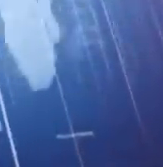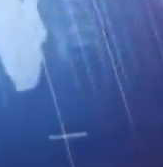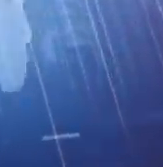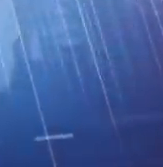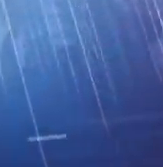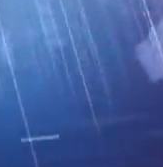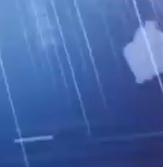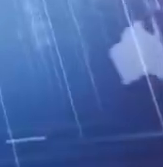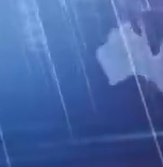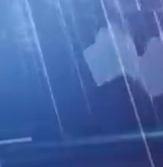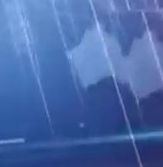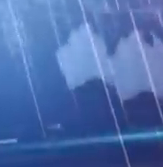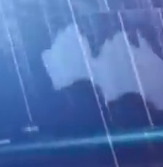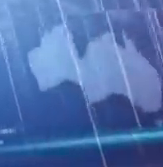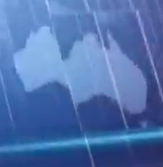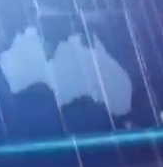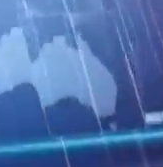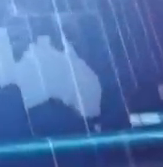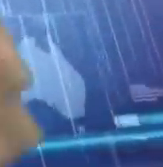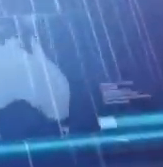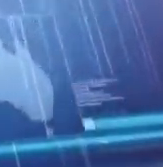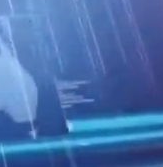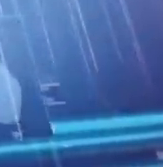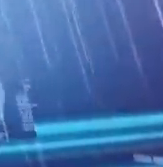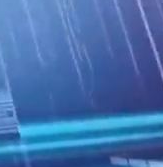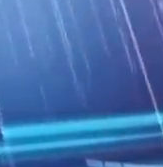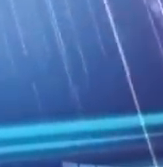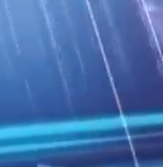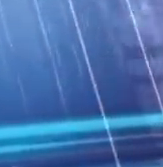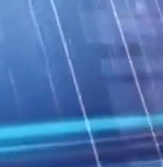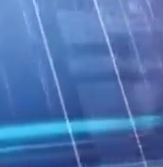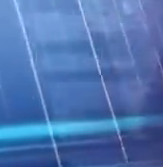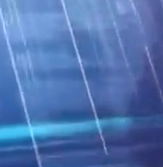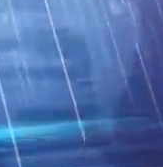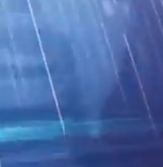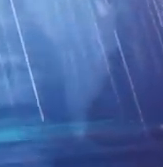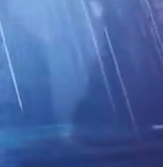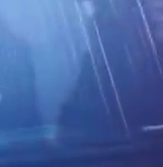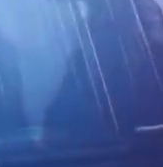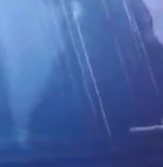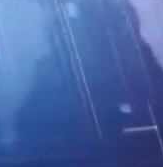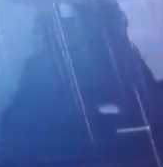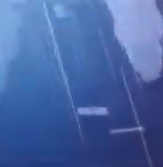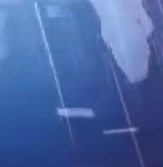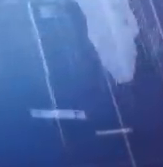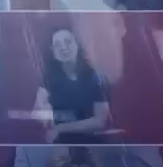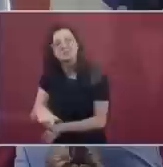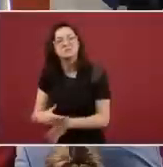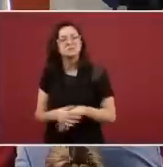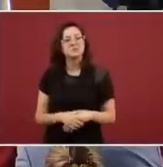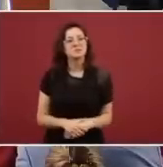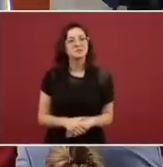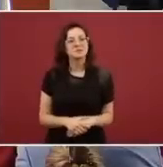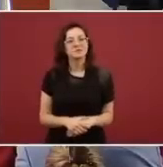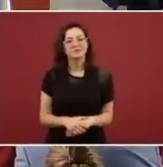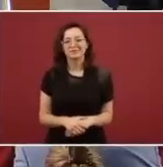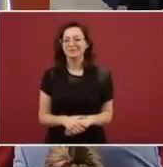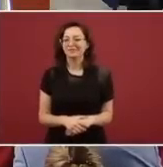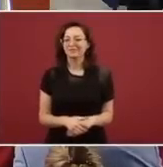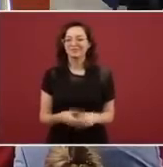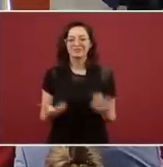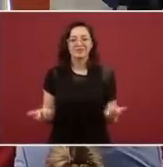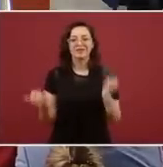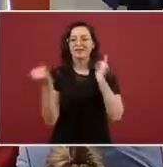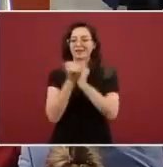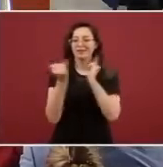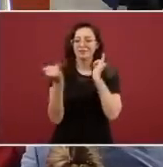Algo completamente absurdo, ilógico y mentiroso. Y bueno, pero fue exhibido así, vamos a verlo. También tuvimos saturación